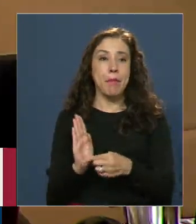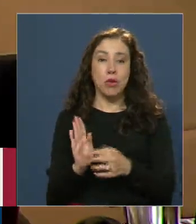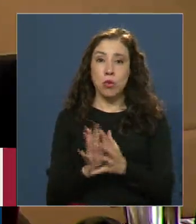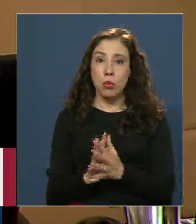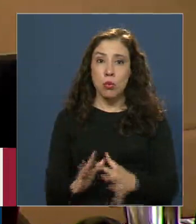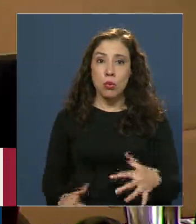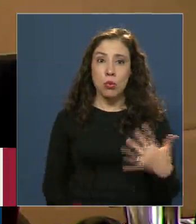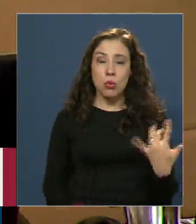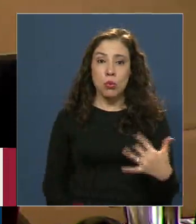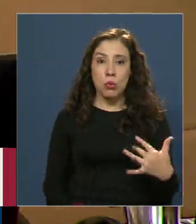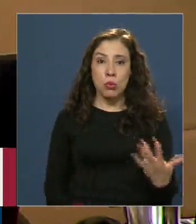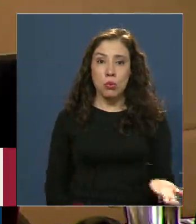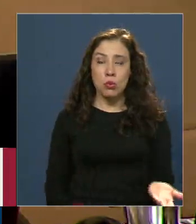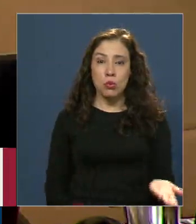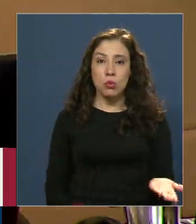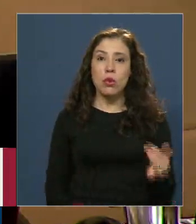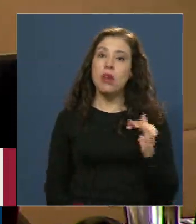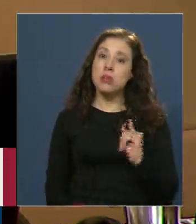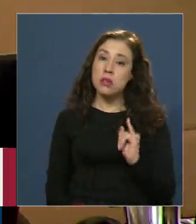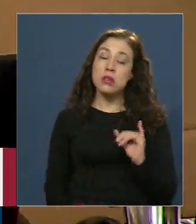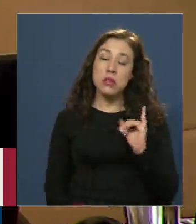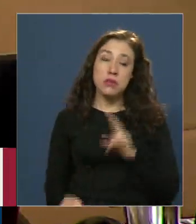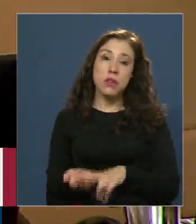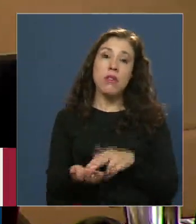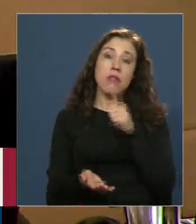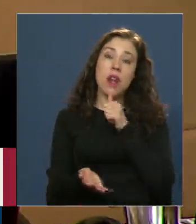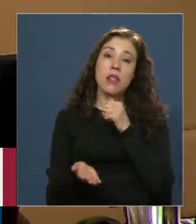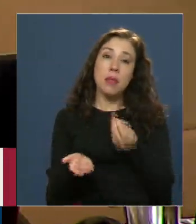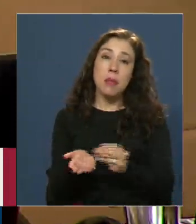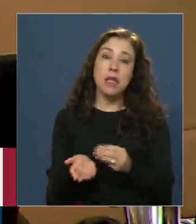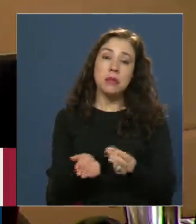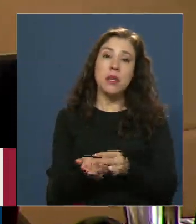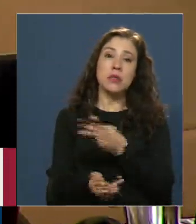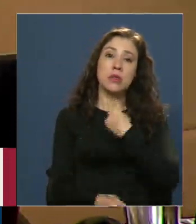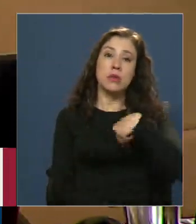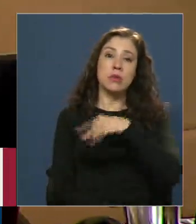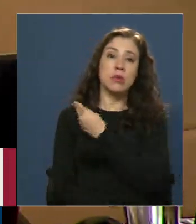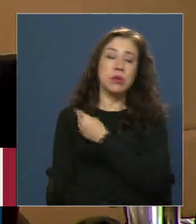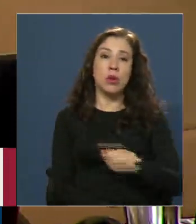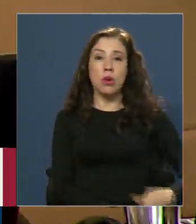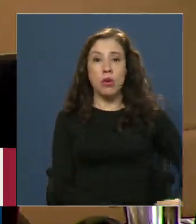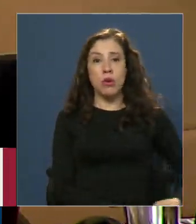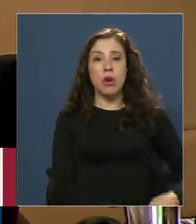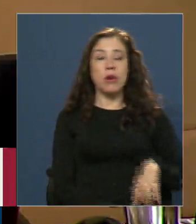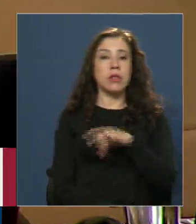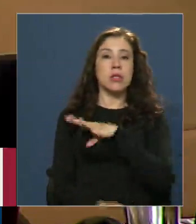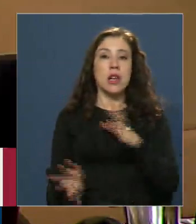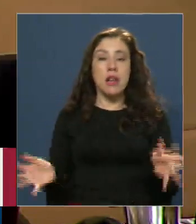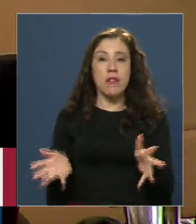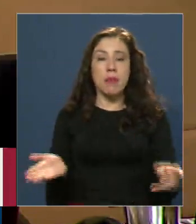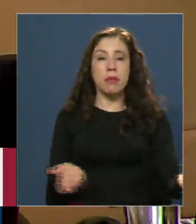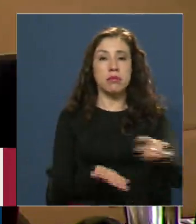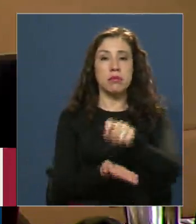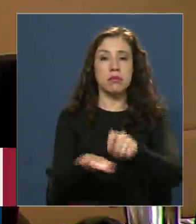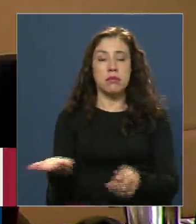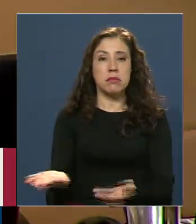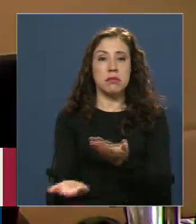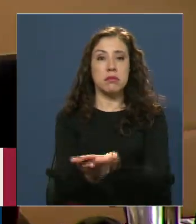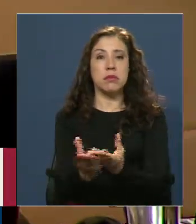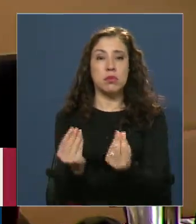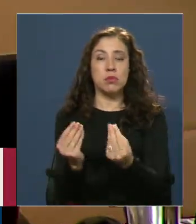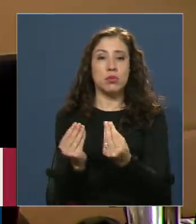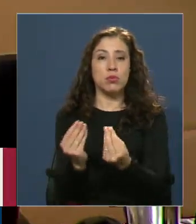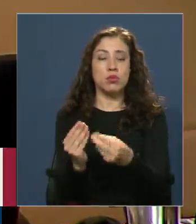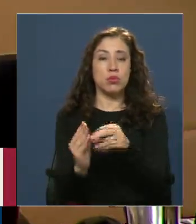potente. Obviamente que falta mucho más, y por eso nuestro gobierno, el gobierno de Chile Vamos, ha presentado varias